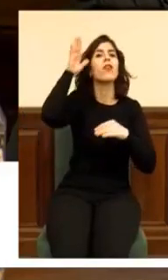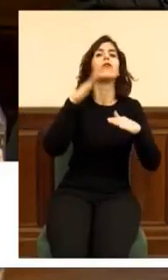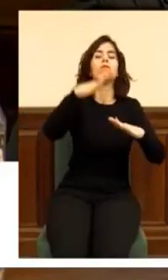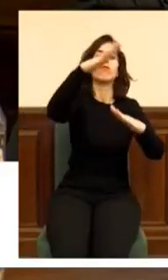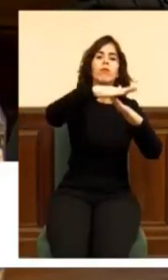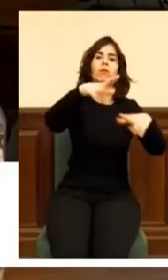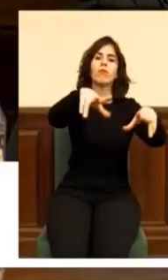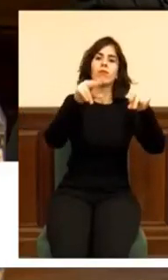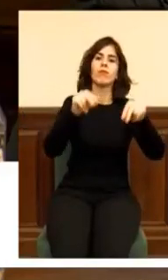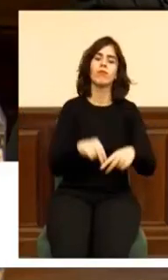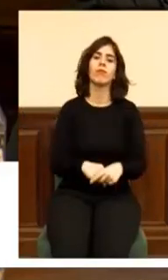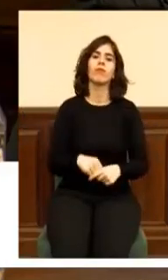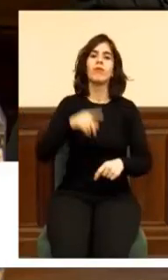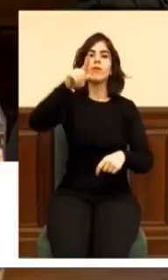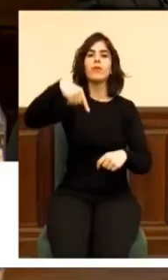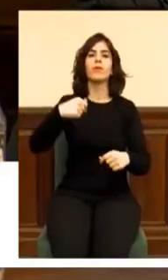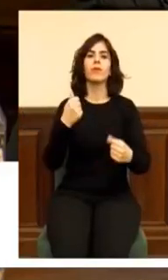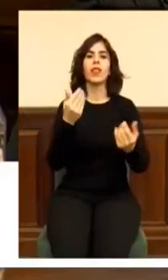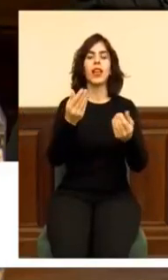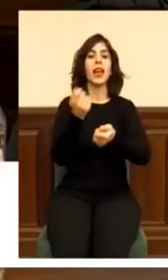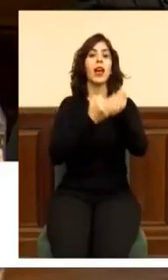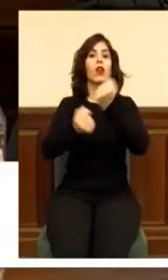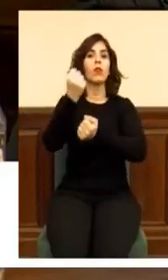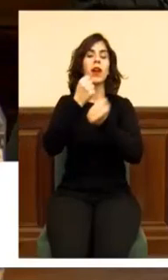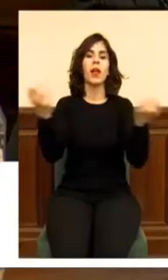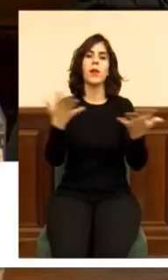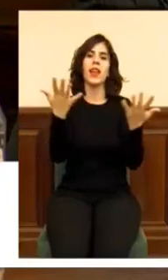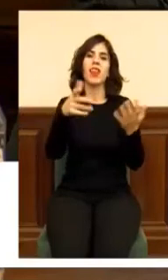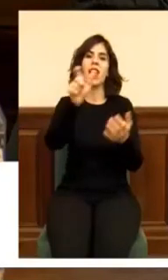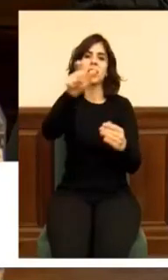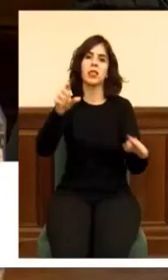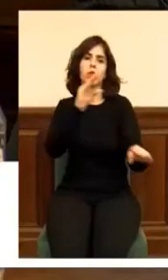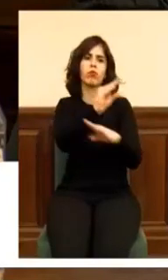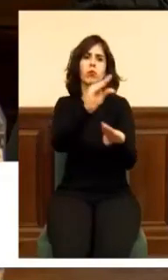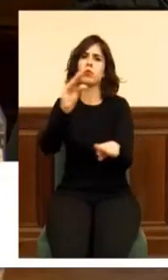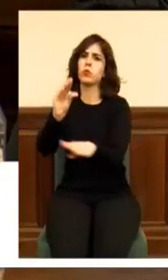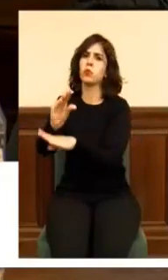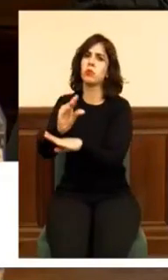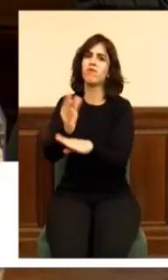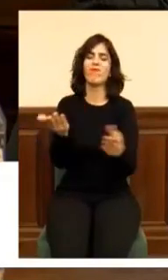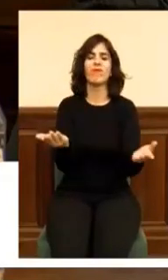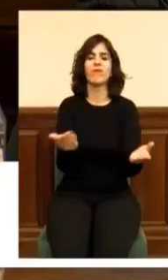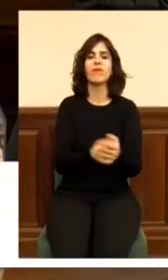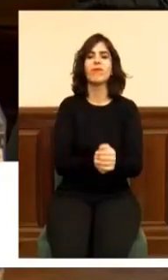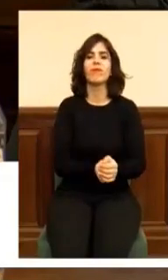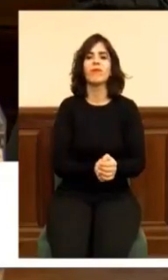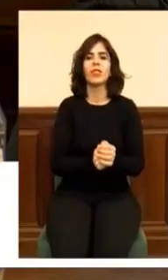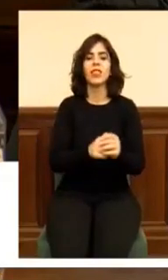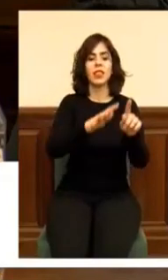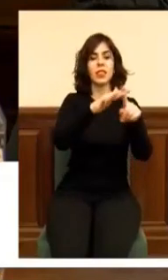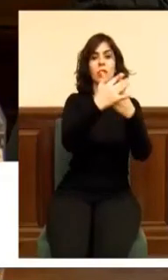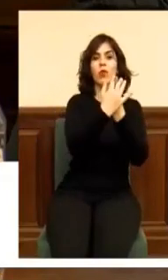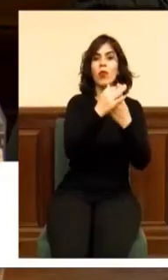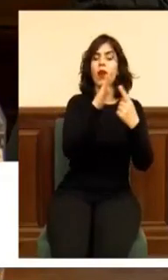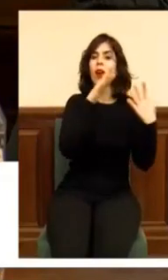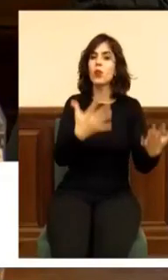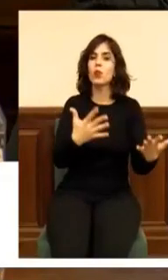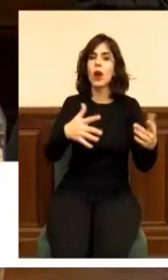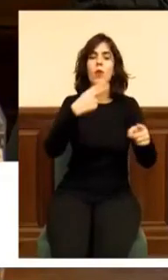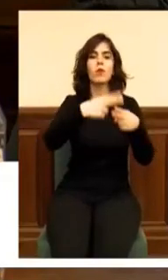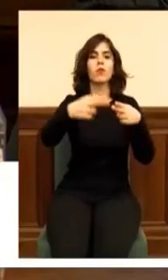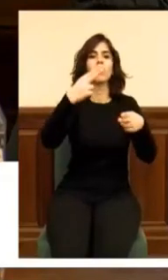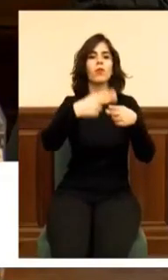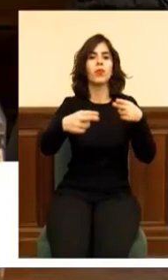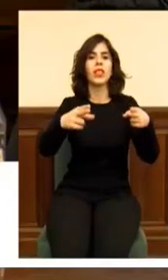Así como el aumento de las ayudas económicas de emergencia. A nadie se le escapa que en el actual contexto las políticas